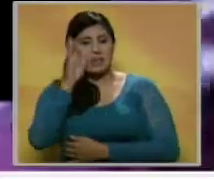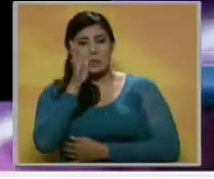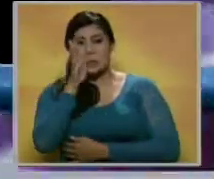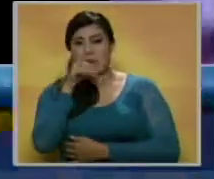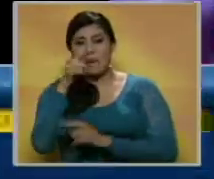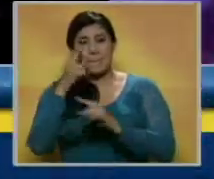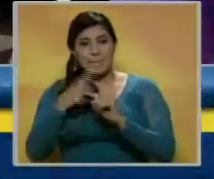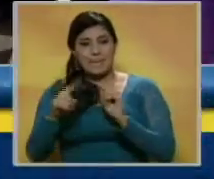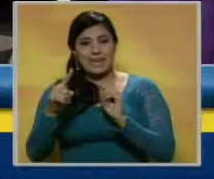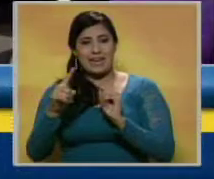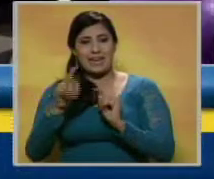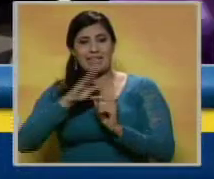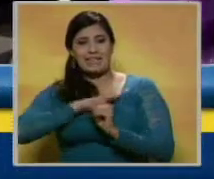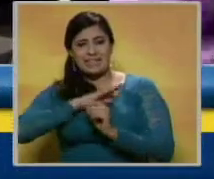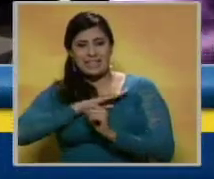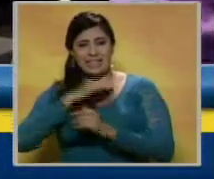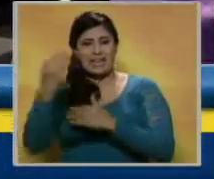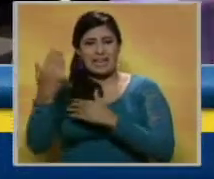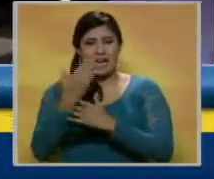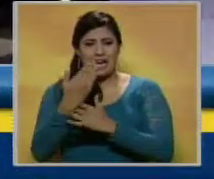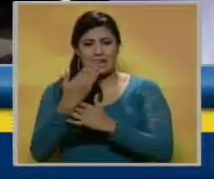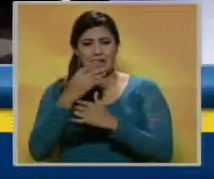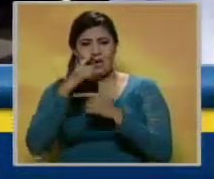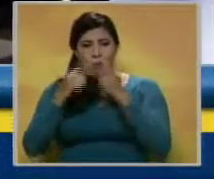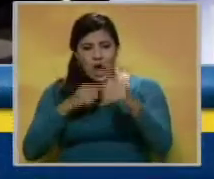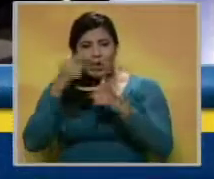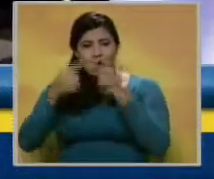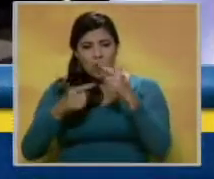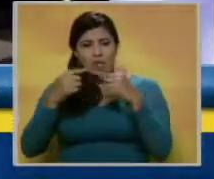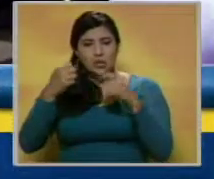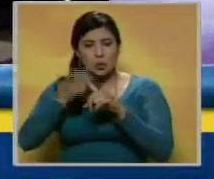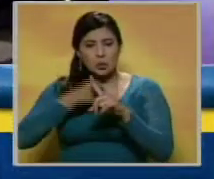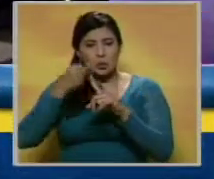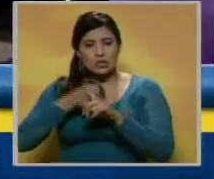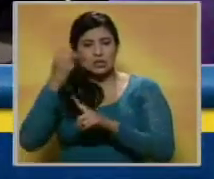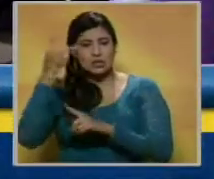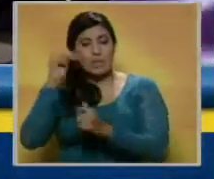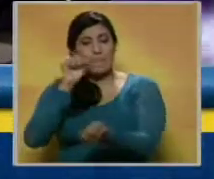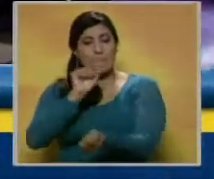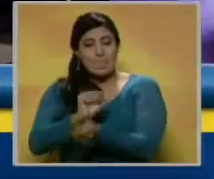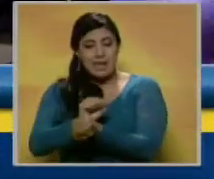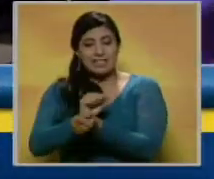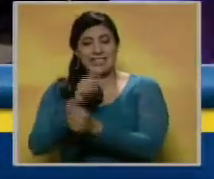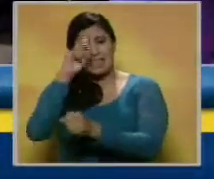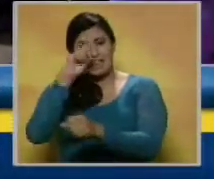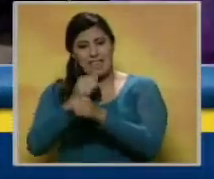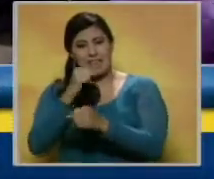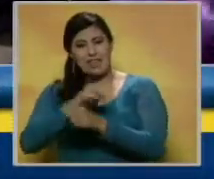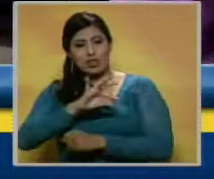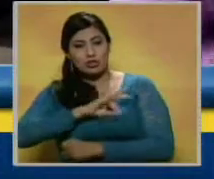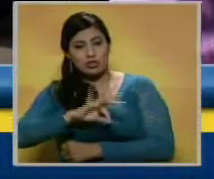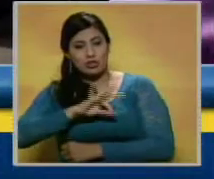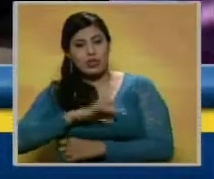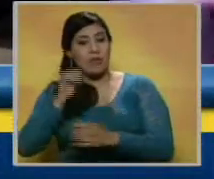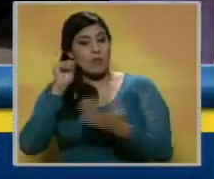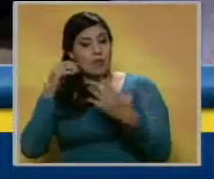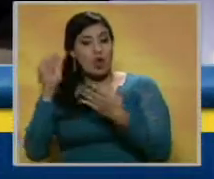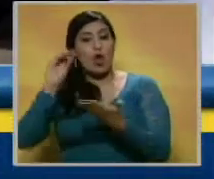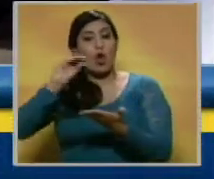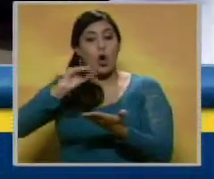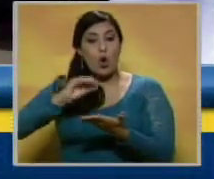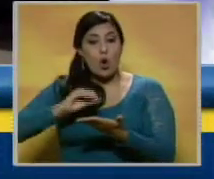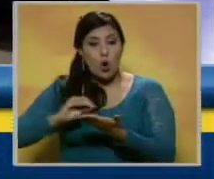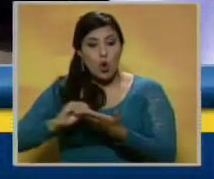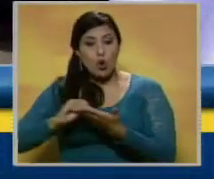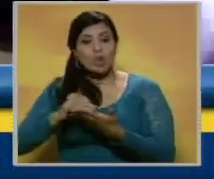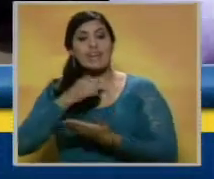horizonte, pero después de haber cumplido su condena tras años de litigio, pasó por la cárcel y trabajos sociales. Ahora Lindsay vuelve a dedicarse